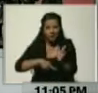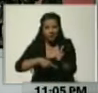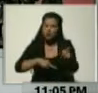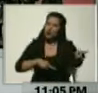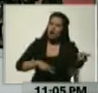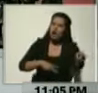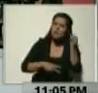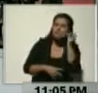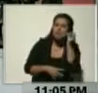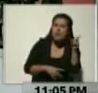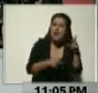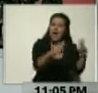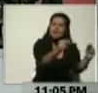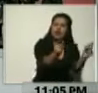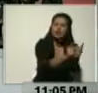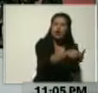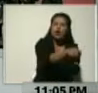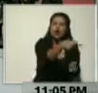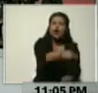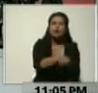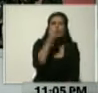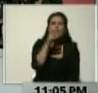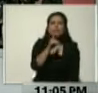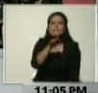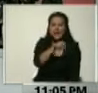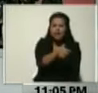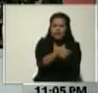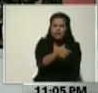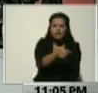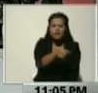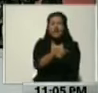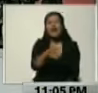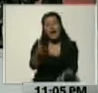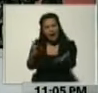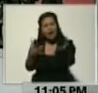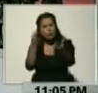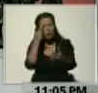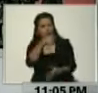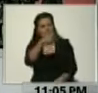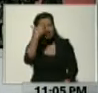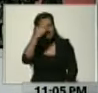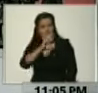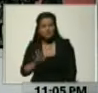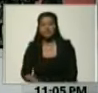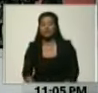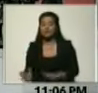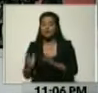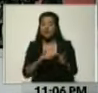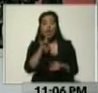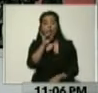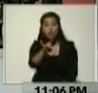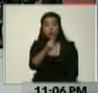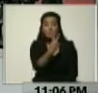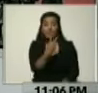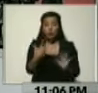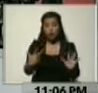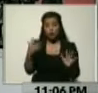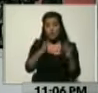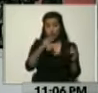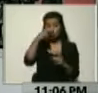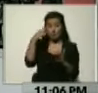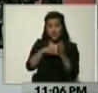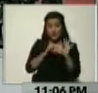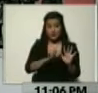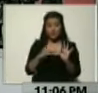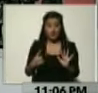ahorita con Damiani, que yo presenté, ¿sí, verdad? Tereslin Marabé, sí, claro. El lunes 28 de marzo de 2016,